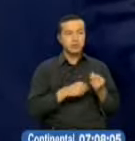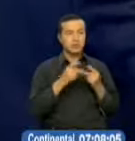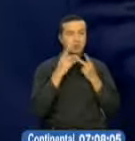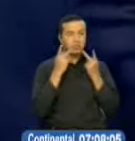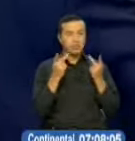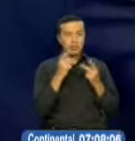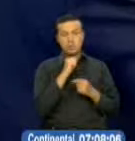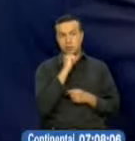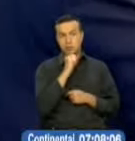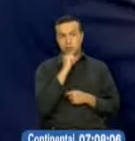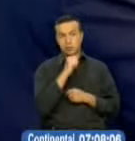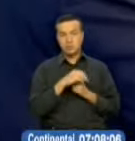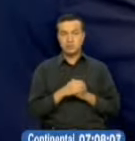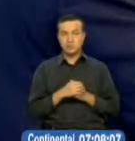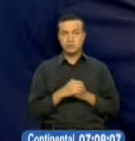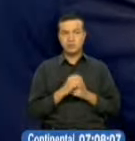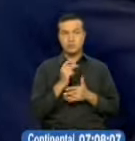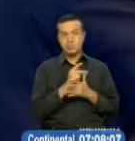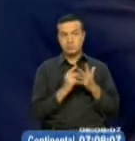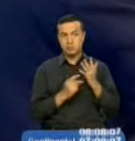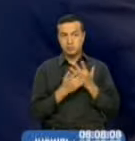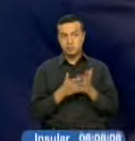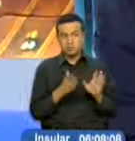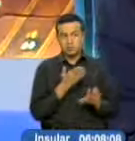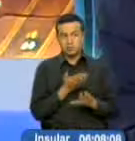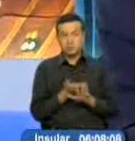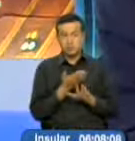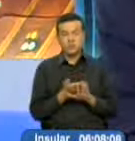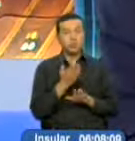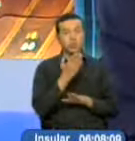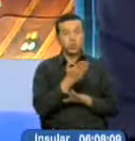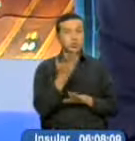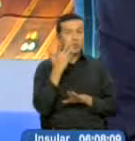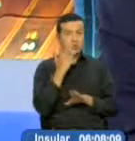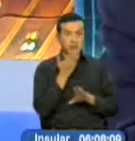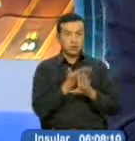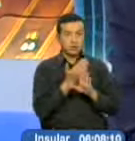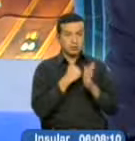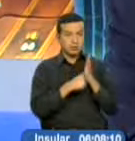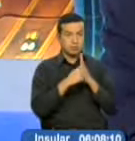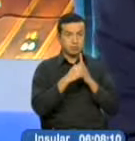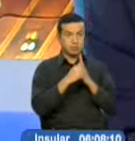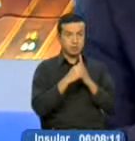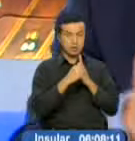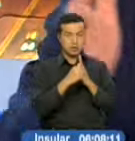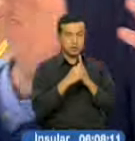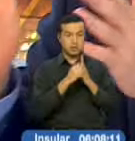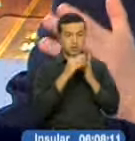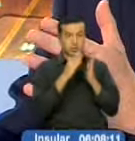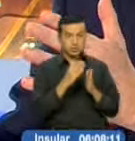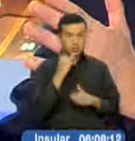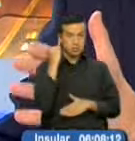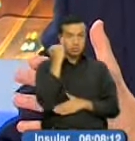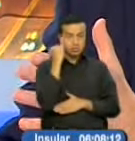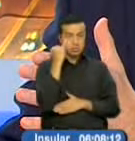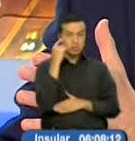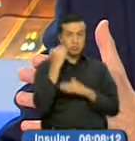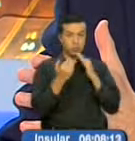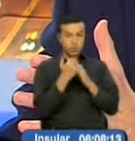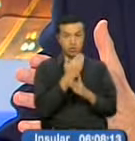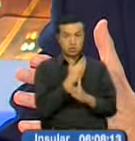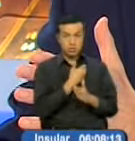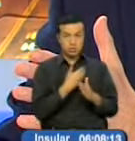pública. En ese sentido, se plantea, y usted como ya ministro del actual régimen, pero tenemos un próximo